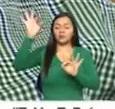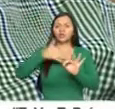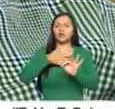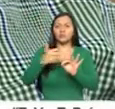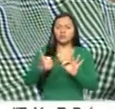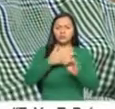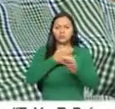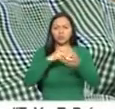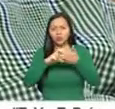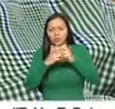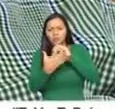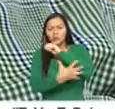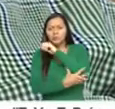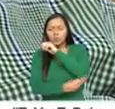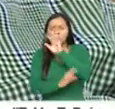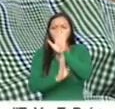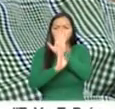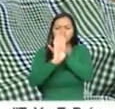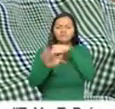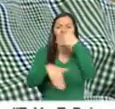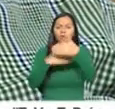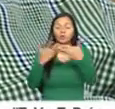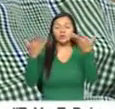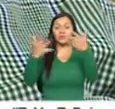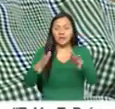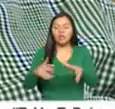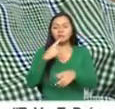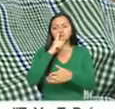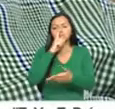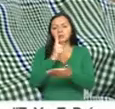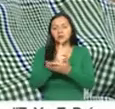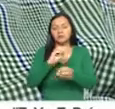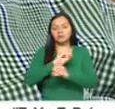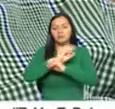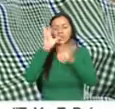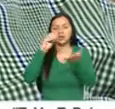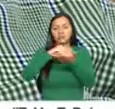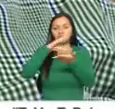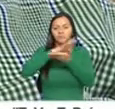los más pobres, son un verdadero